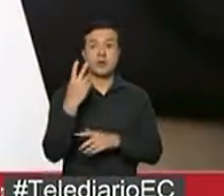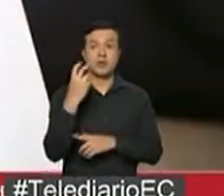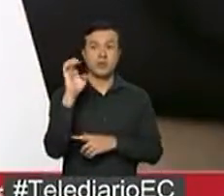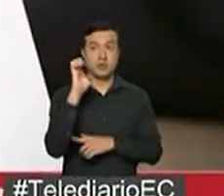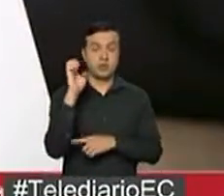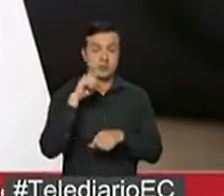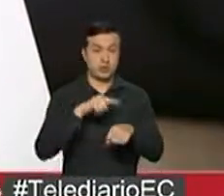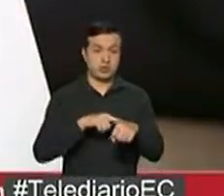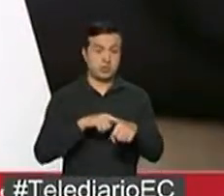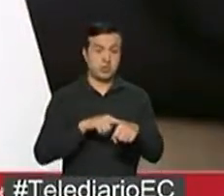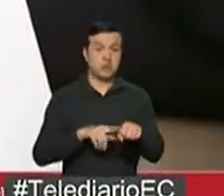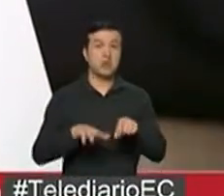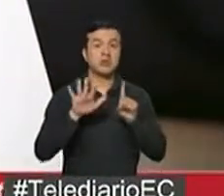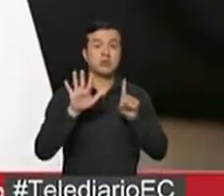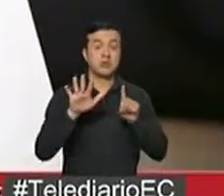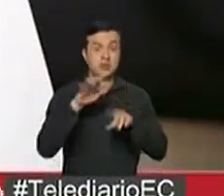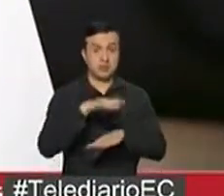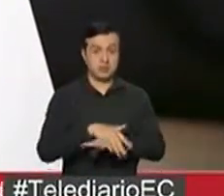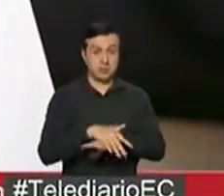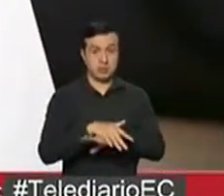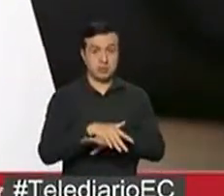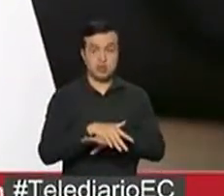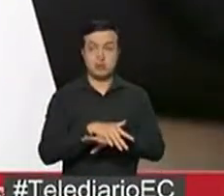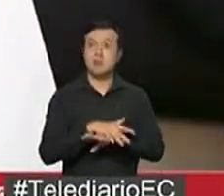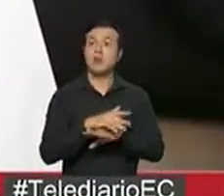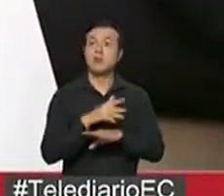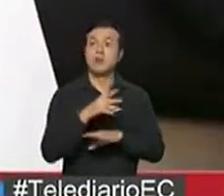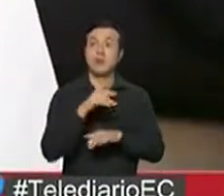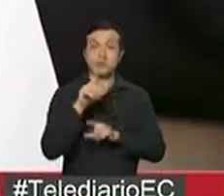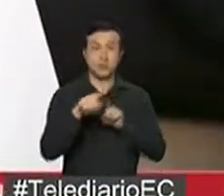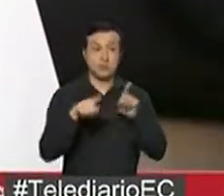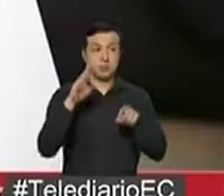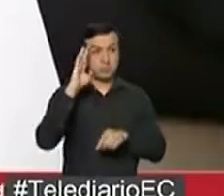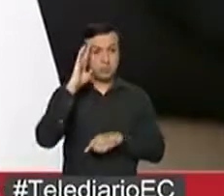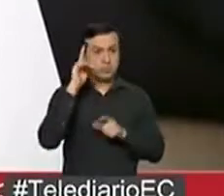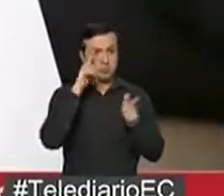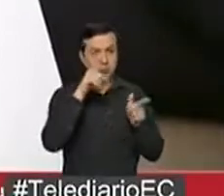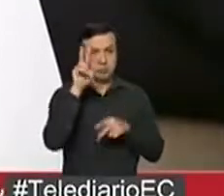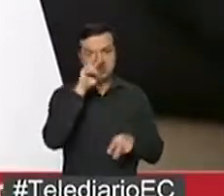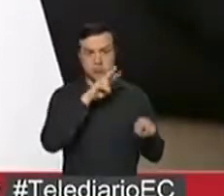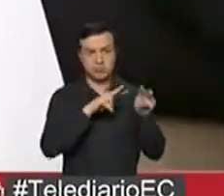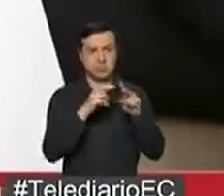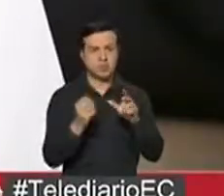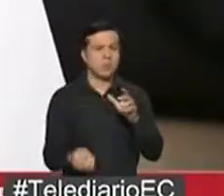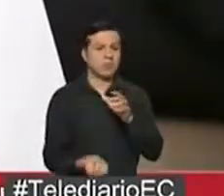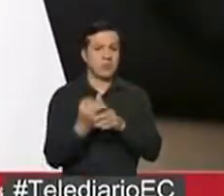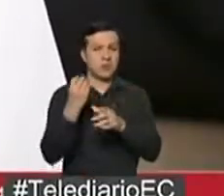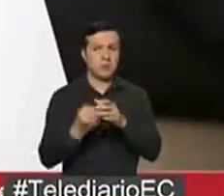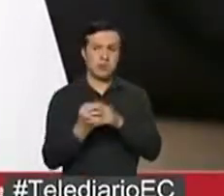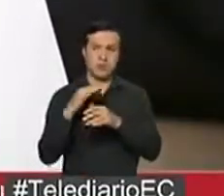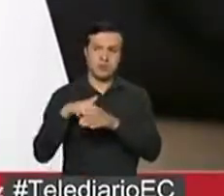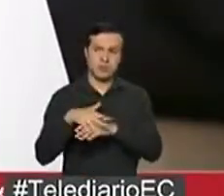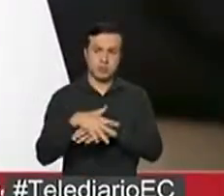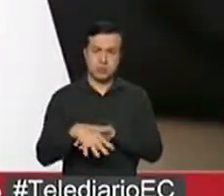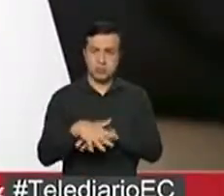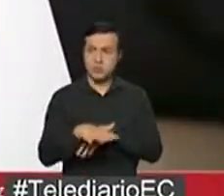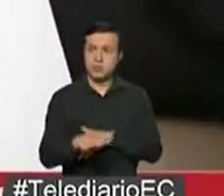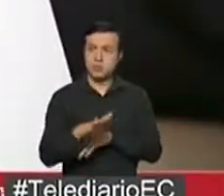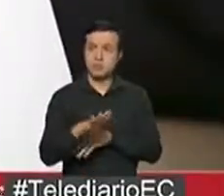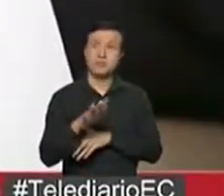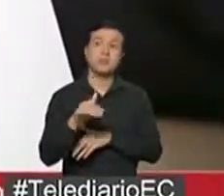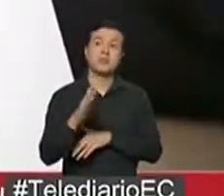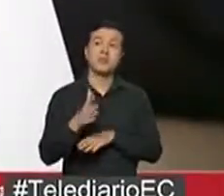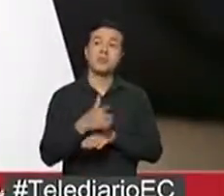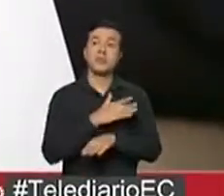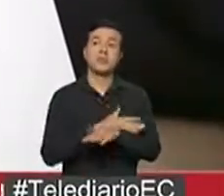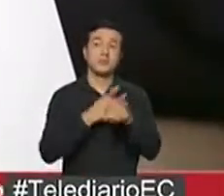enero a las 18 horas con 10 minutos y fue registrada por guardaparques quienes observaron el descenso de los flujos de lava los mismos que según el más reciente